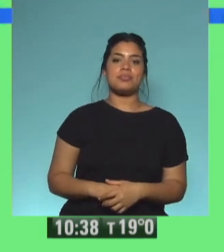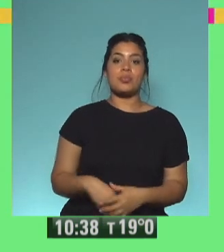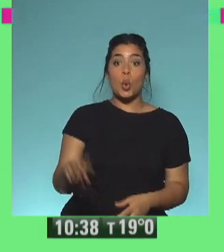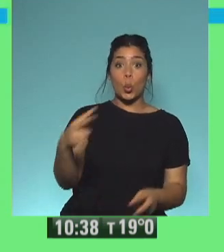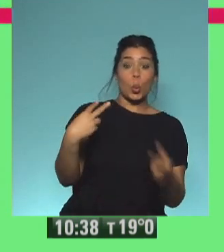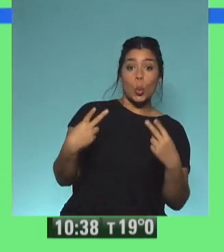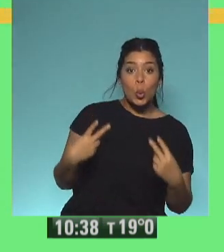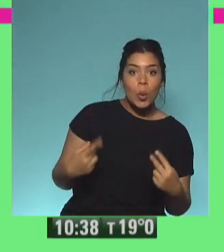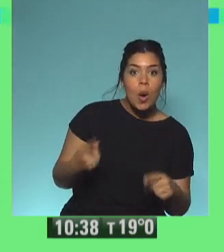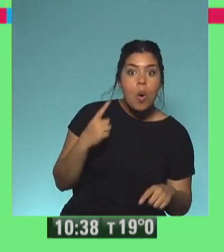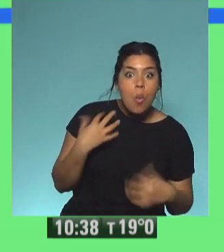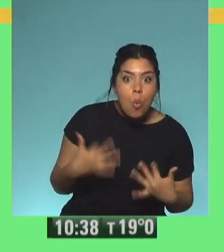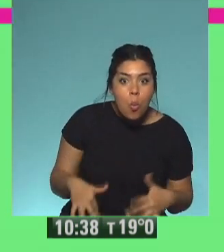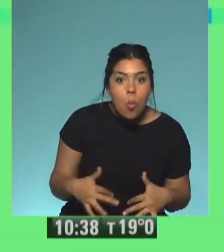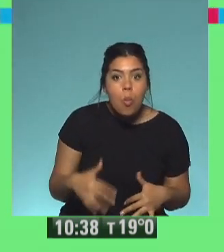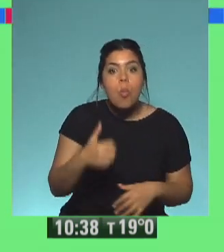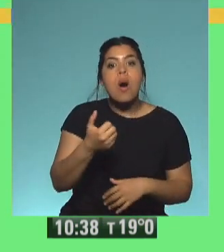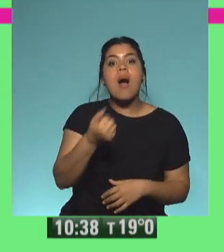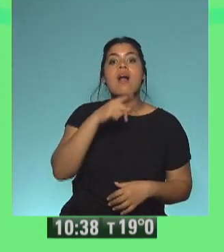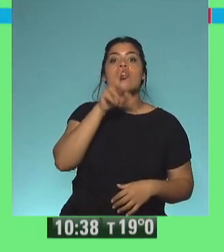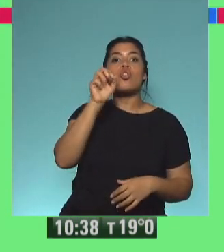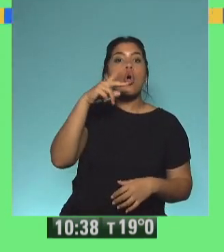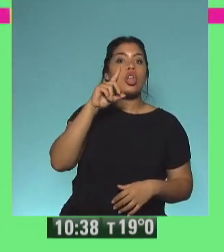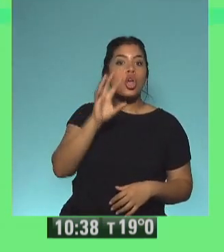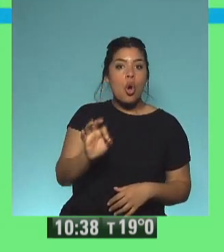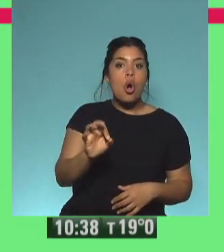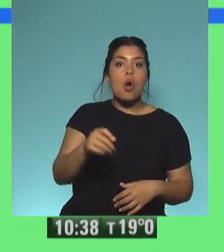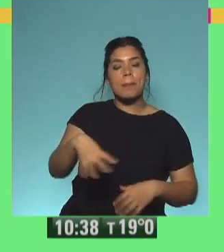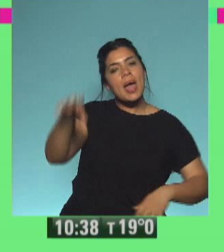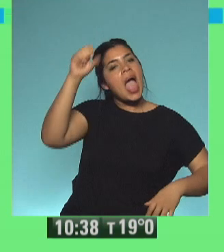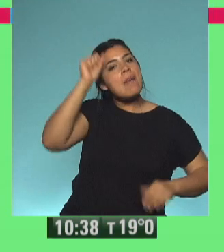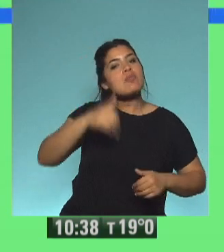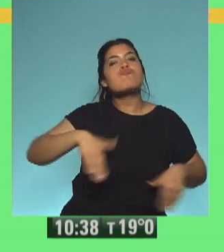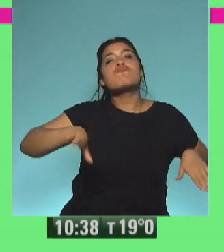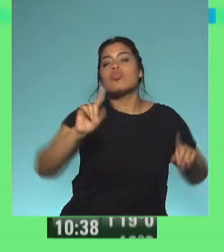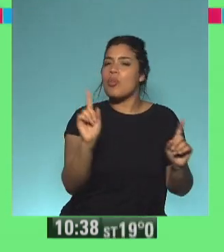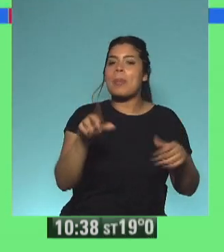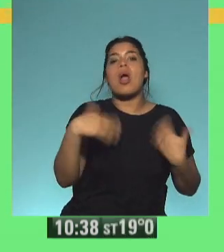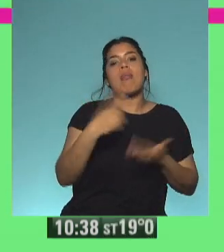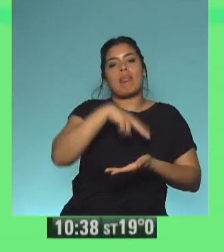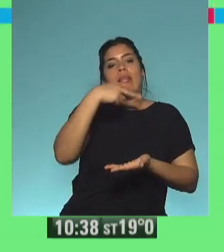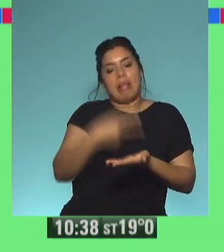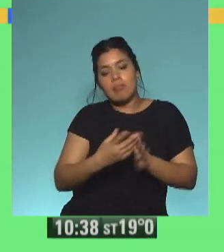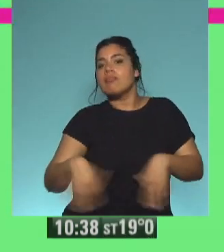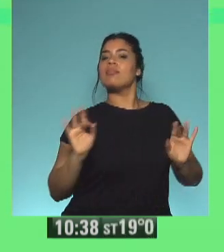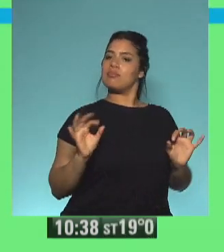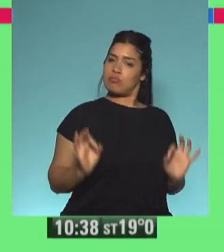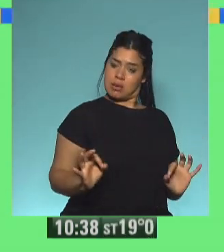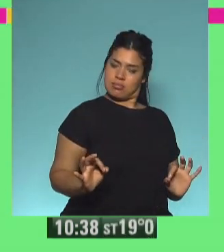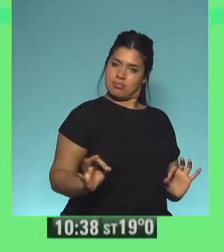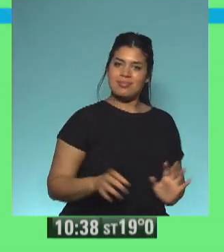¡Miren, miren, miren! ¡No! Anthony opina que Emi no vuela, pero cae con elegancia. Bueno. Miren, está